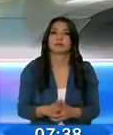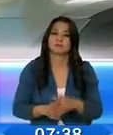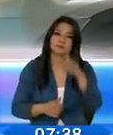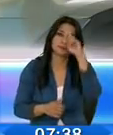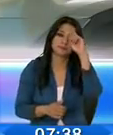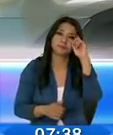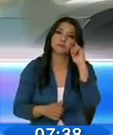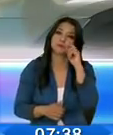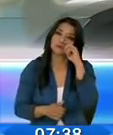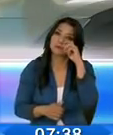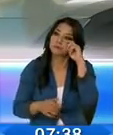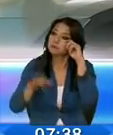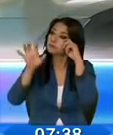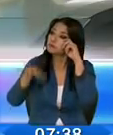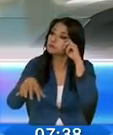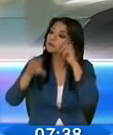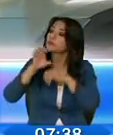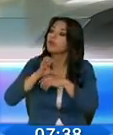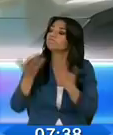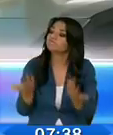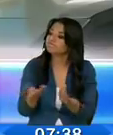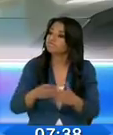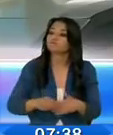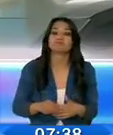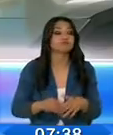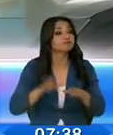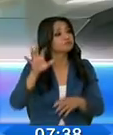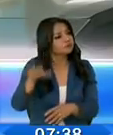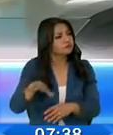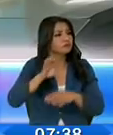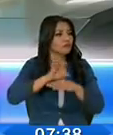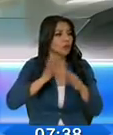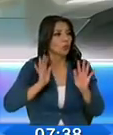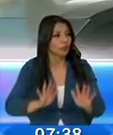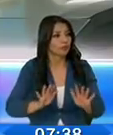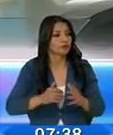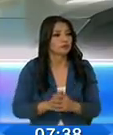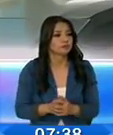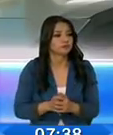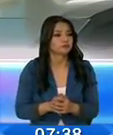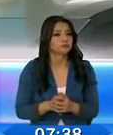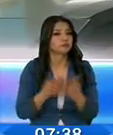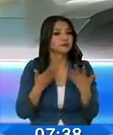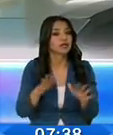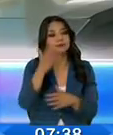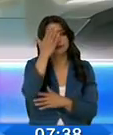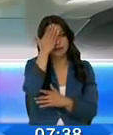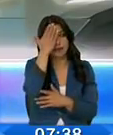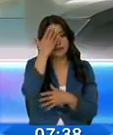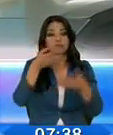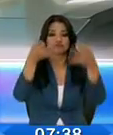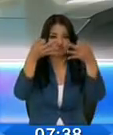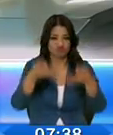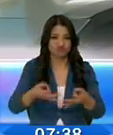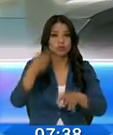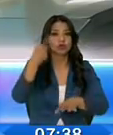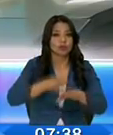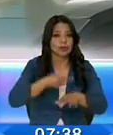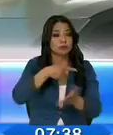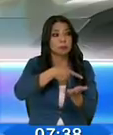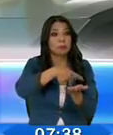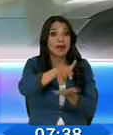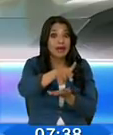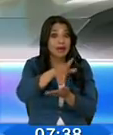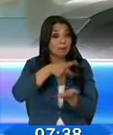el Estado ecuatoriano? El Estado ecuatoriano, bueno, primero, entonces, la cifra concreta de la que tenemos